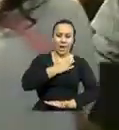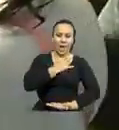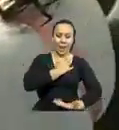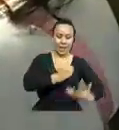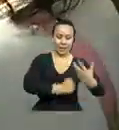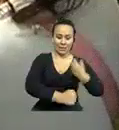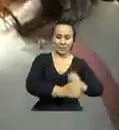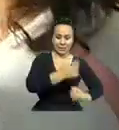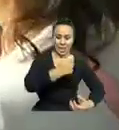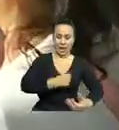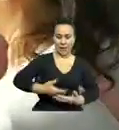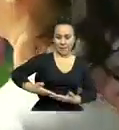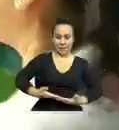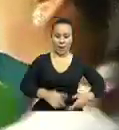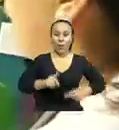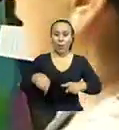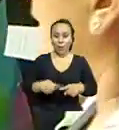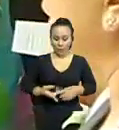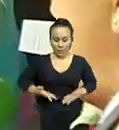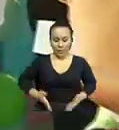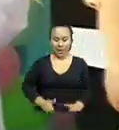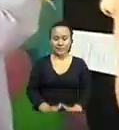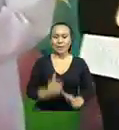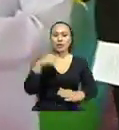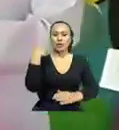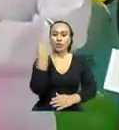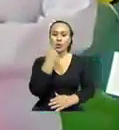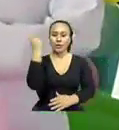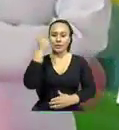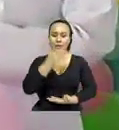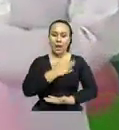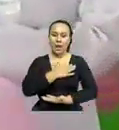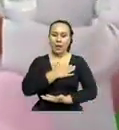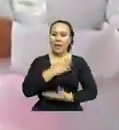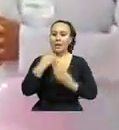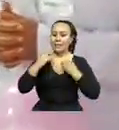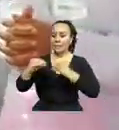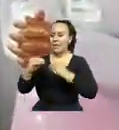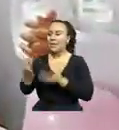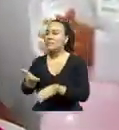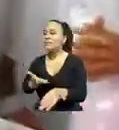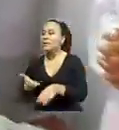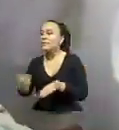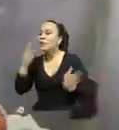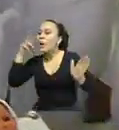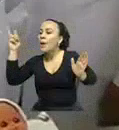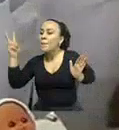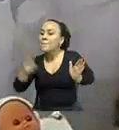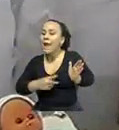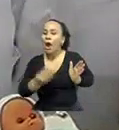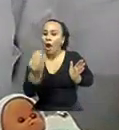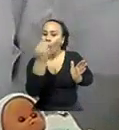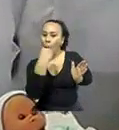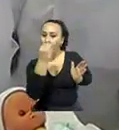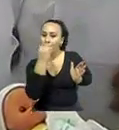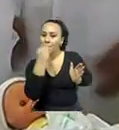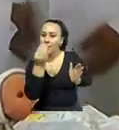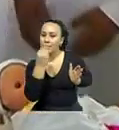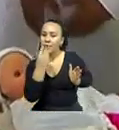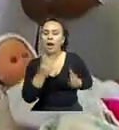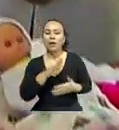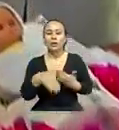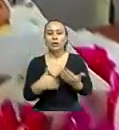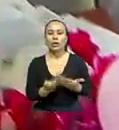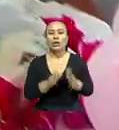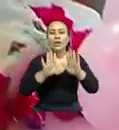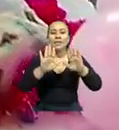stands, tenemos stands donde hacemos énfasis en los beneficios de la lactancia, de la nutrición, tenemos los 10 pasos de una